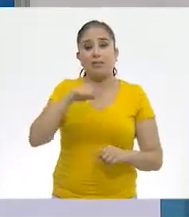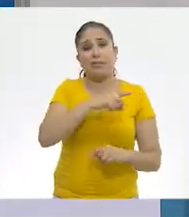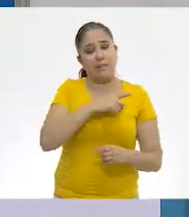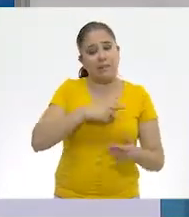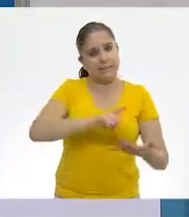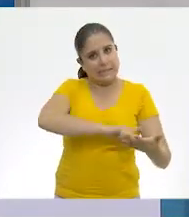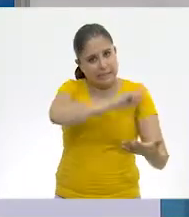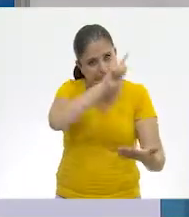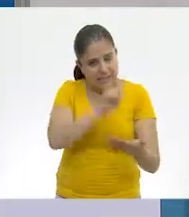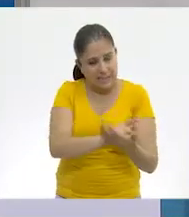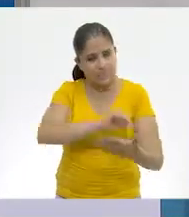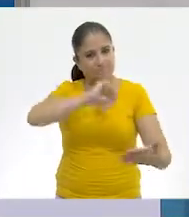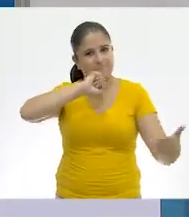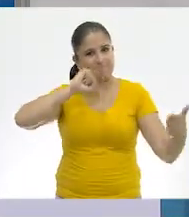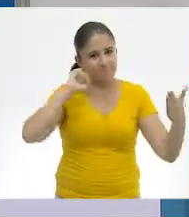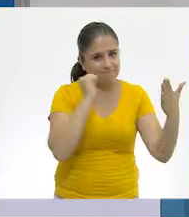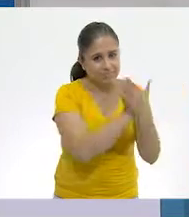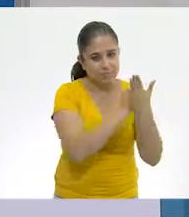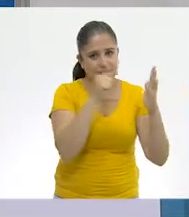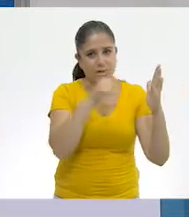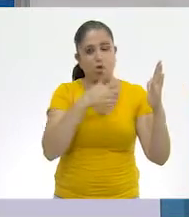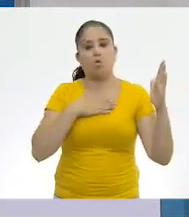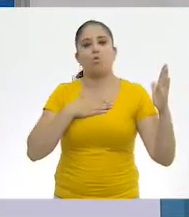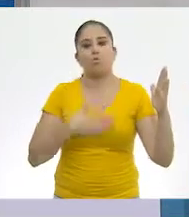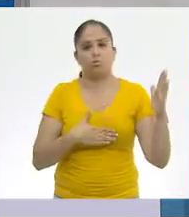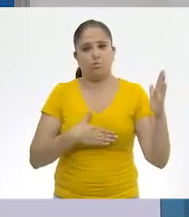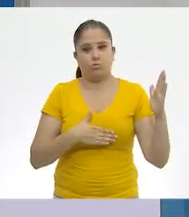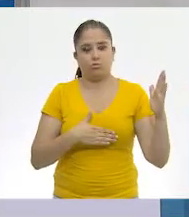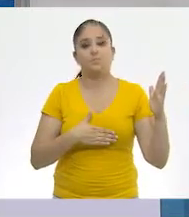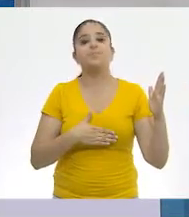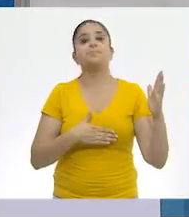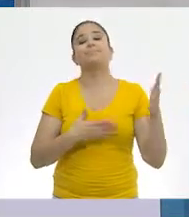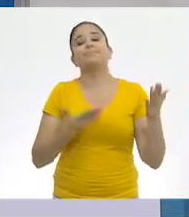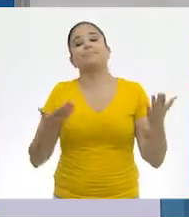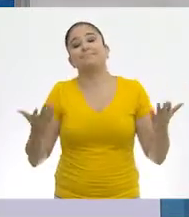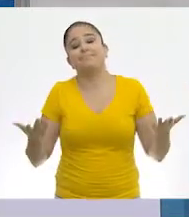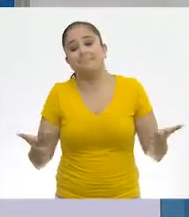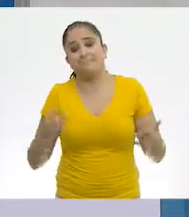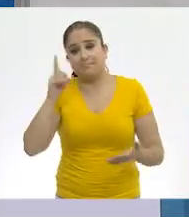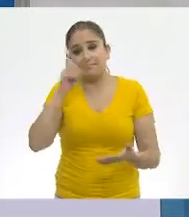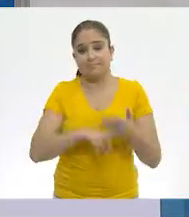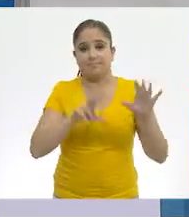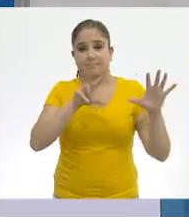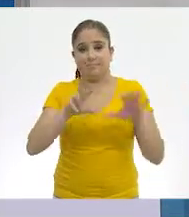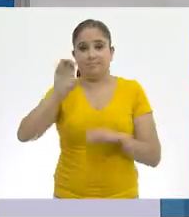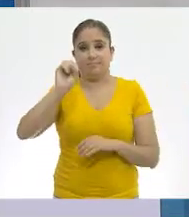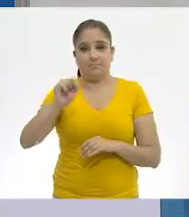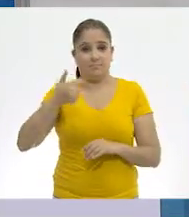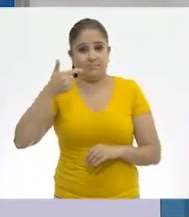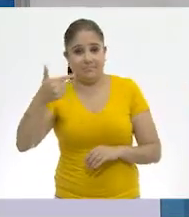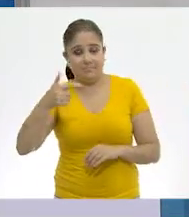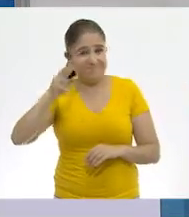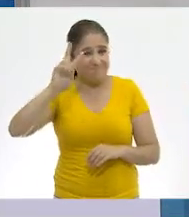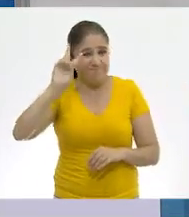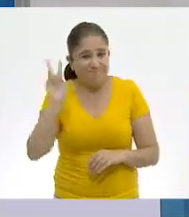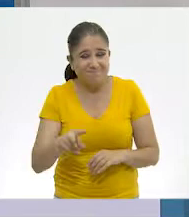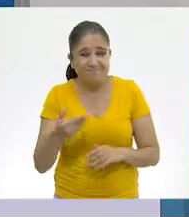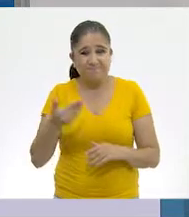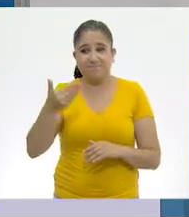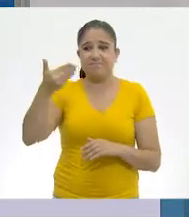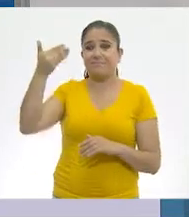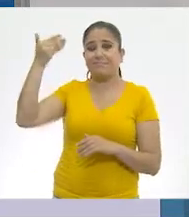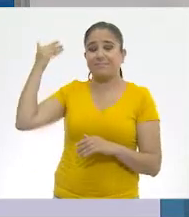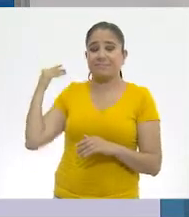o sea, legal, válido y justo. Y es que en 1867, la verdad es que